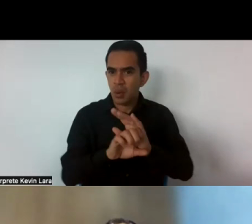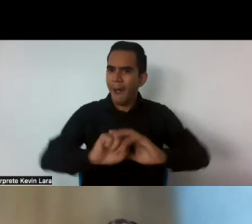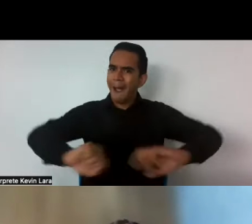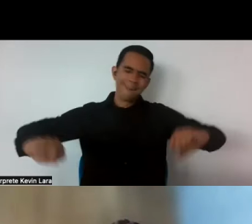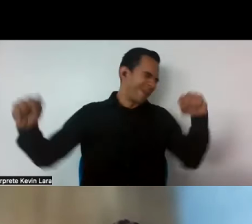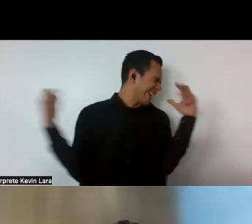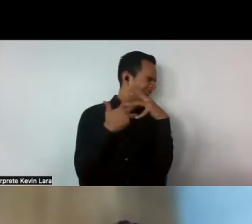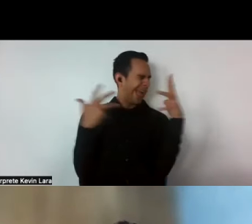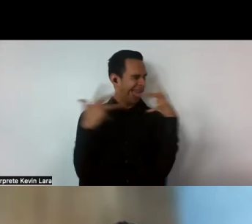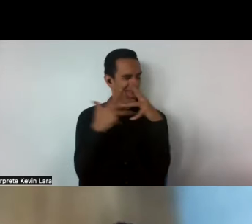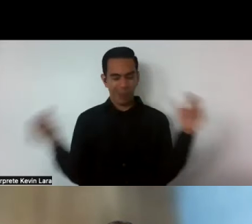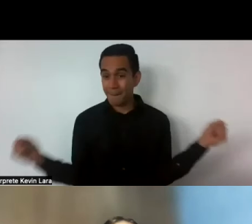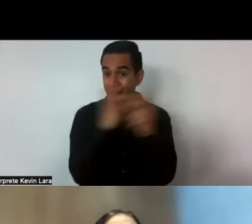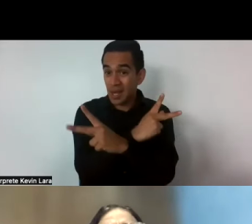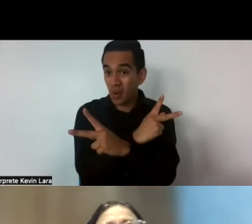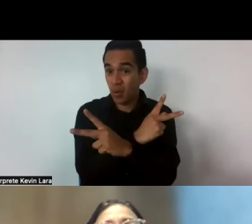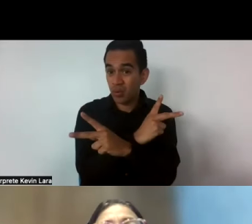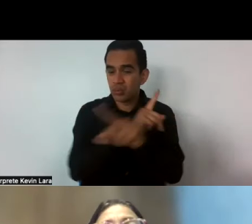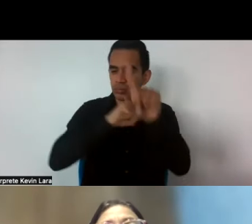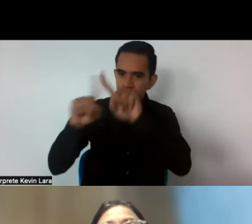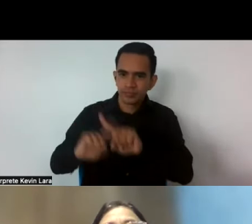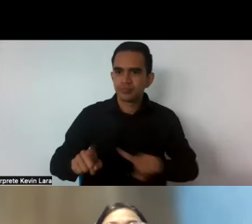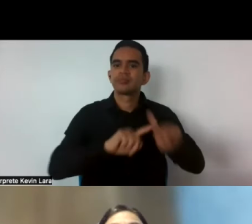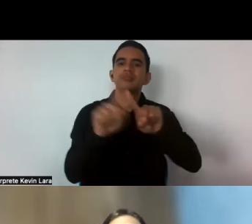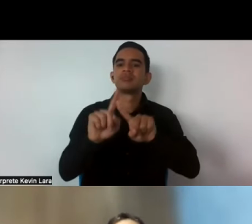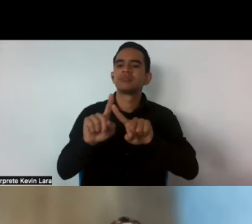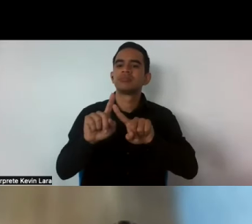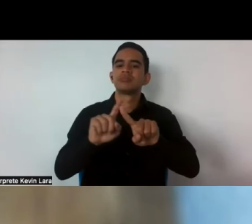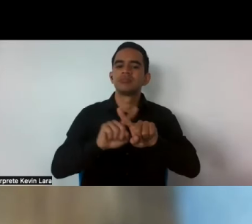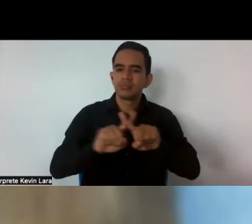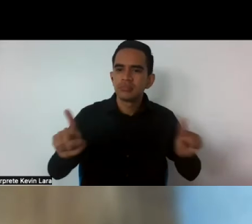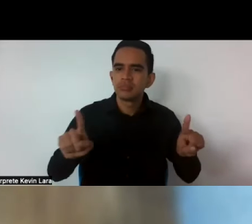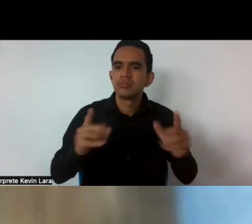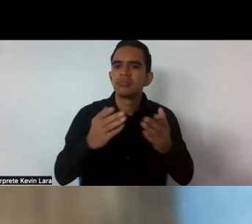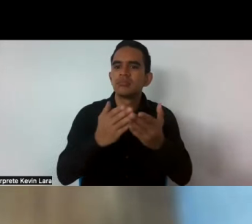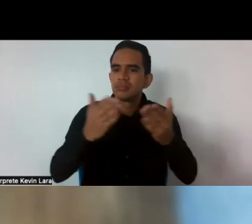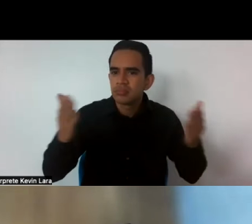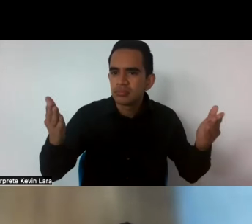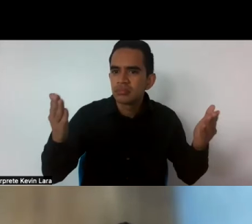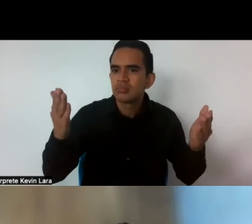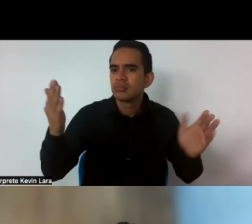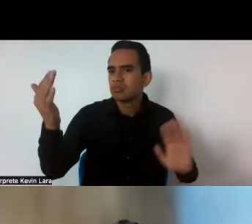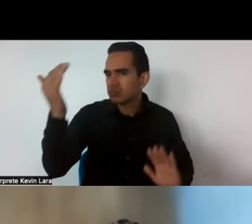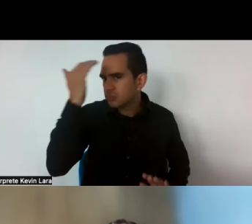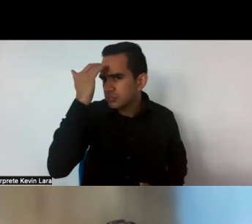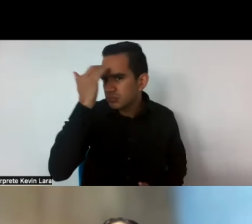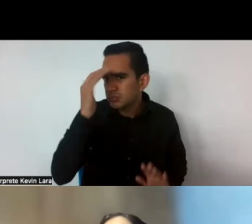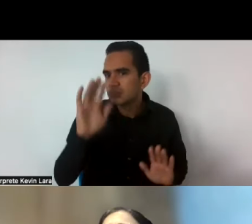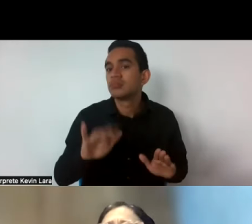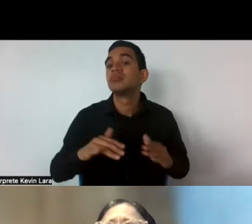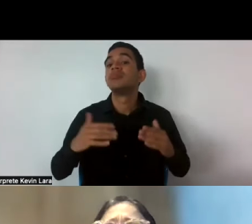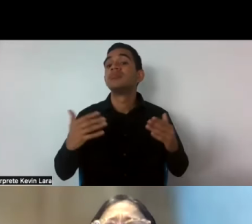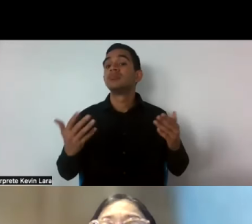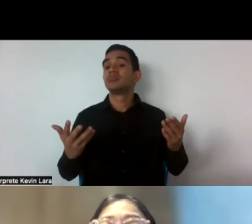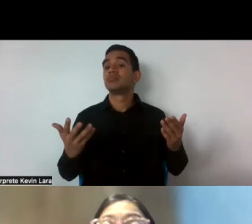muchas otras. ¿Pero de qué se dan cuenta? A ver, yo siento miedo cuando hay